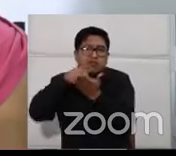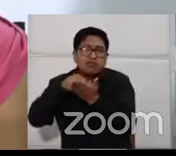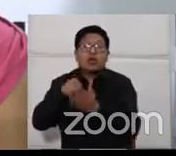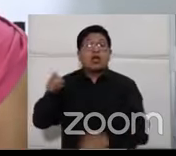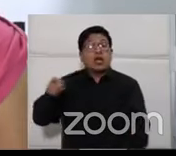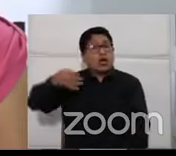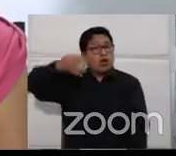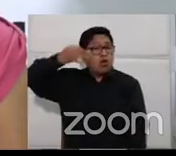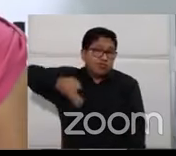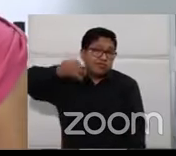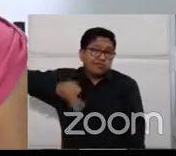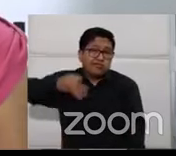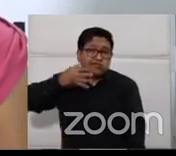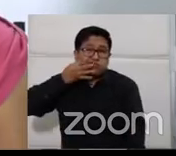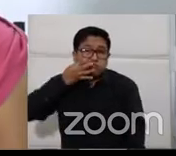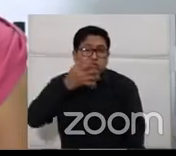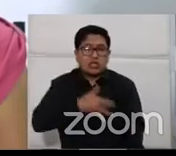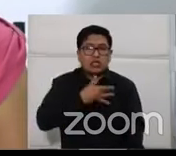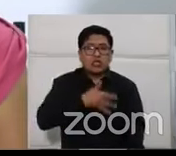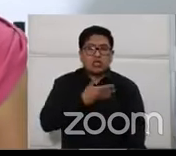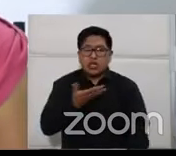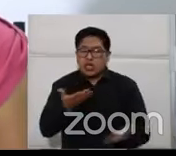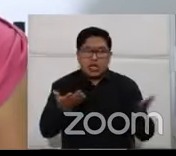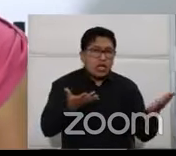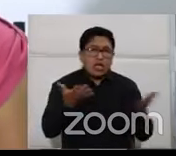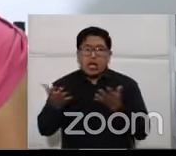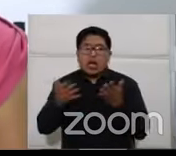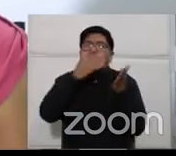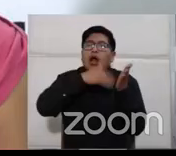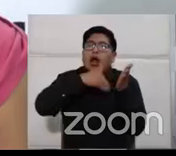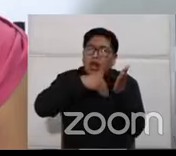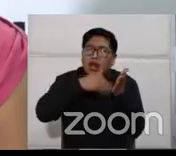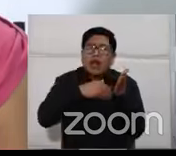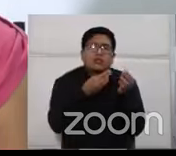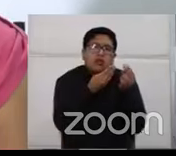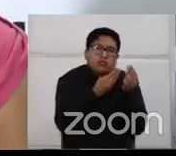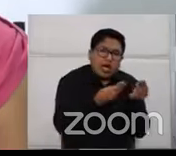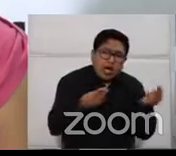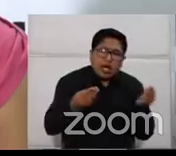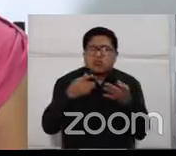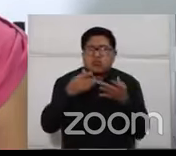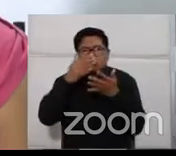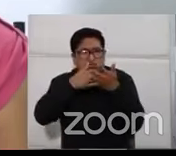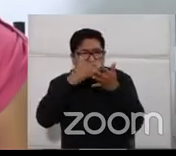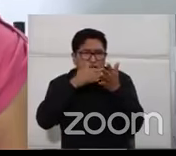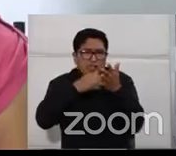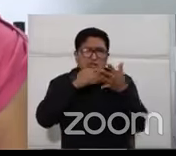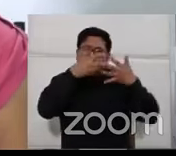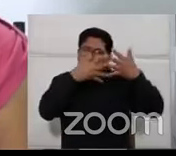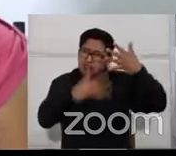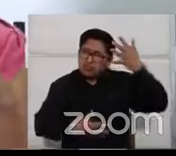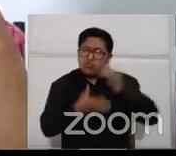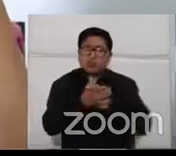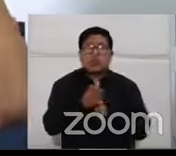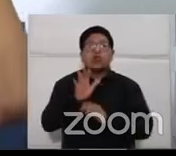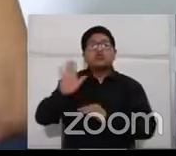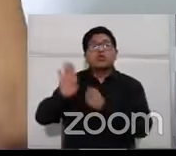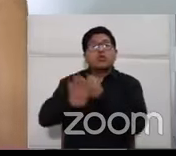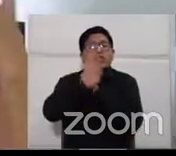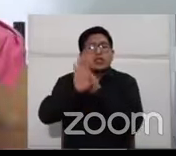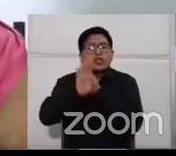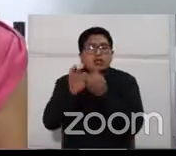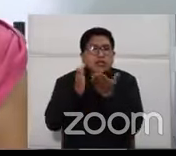la falta de medidas materiales y efectivas que resguarden sus derechos y mejores la mejoren las condiciones